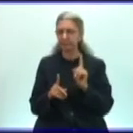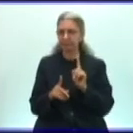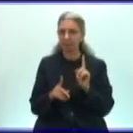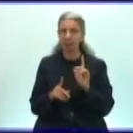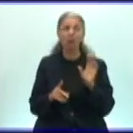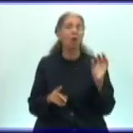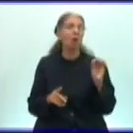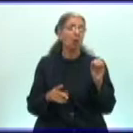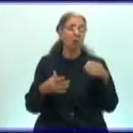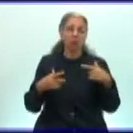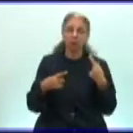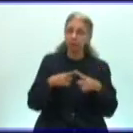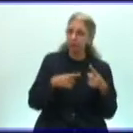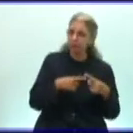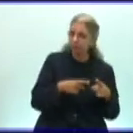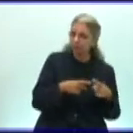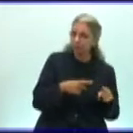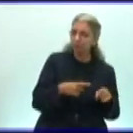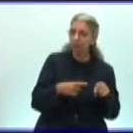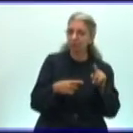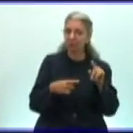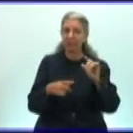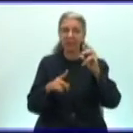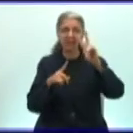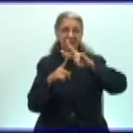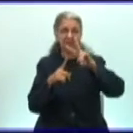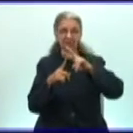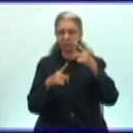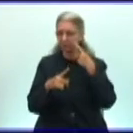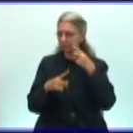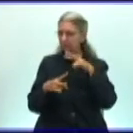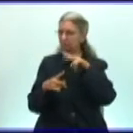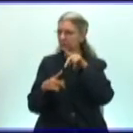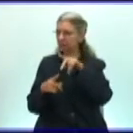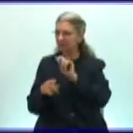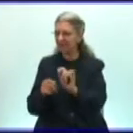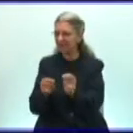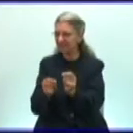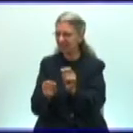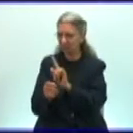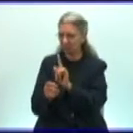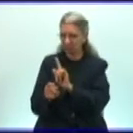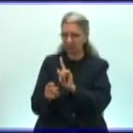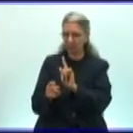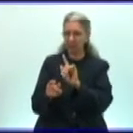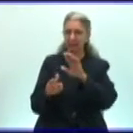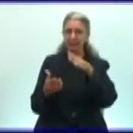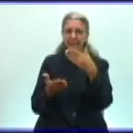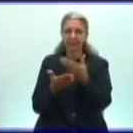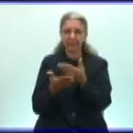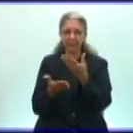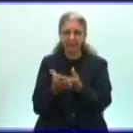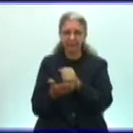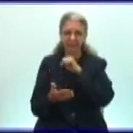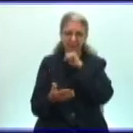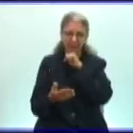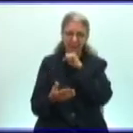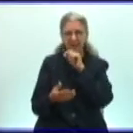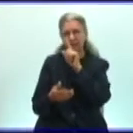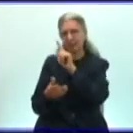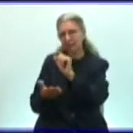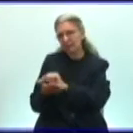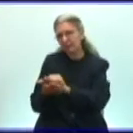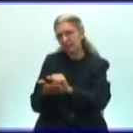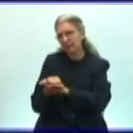podíamos entonces no encender el televisor si no lo íbamos a ver. Proponerle a mamá que planchara fuera de los horarios pico. O